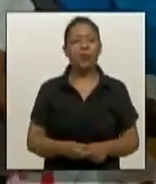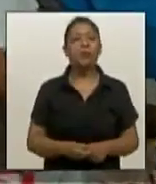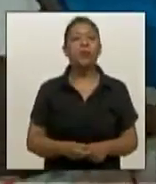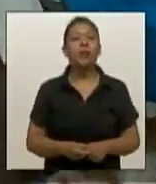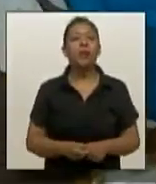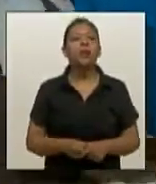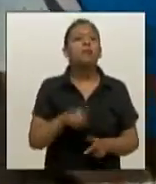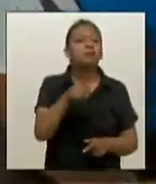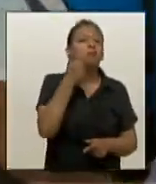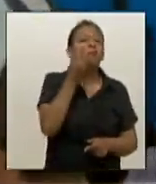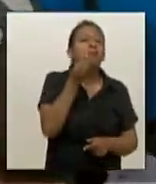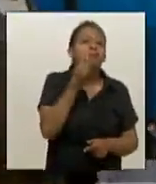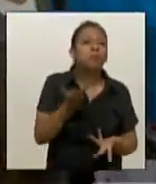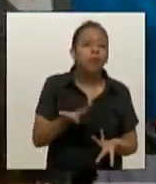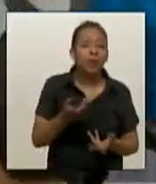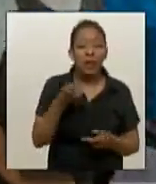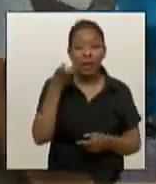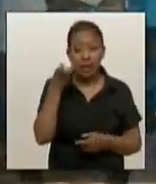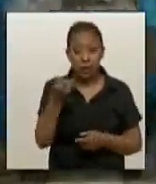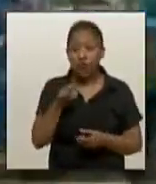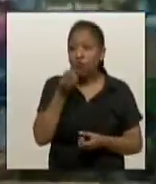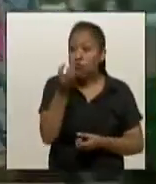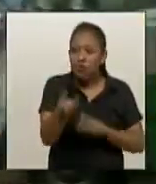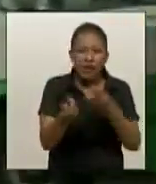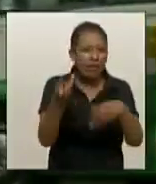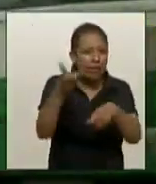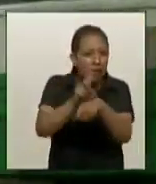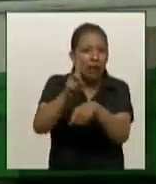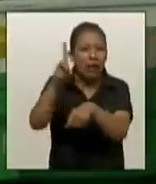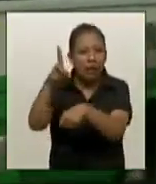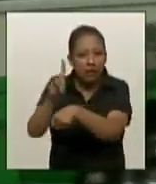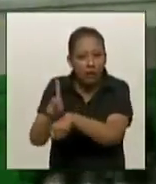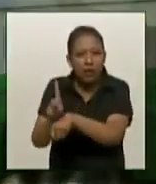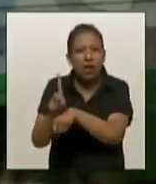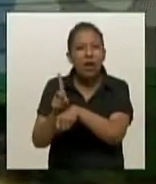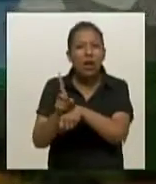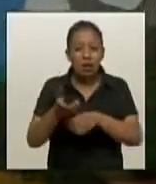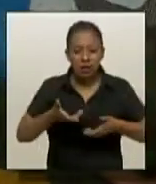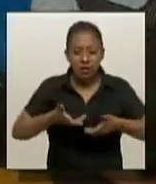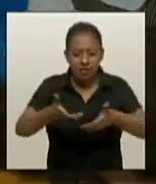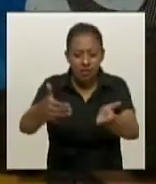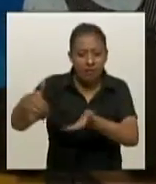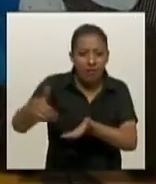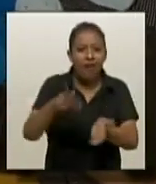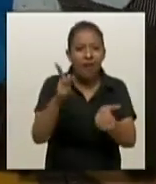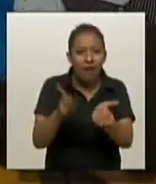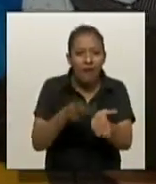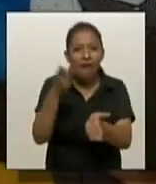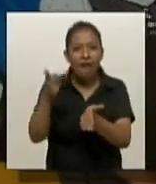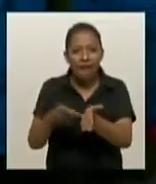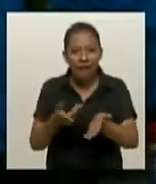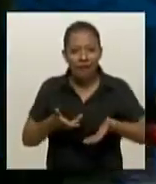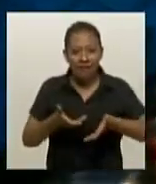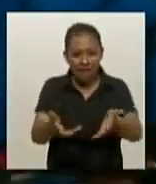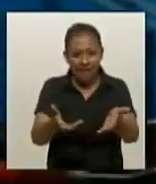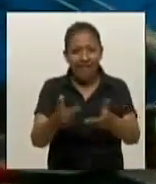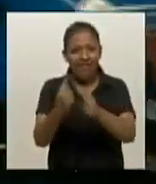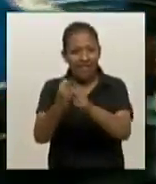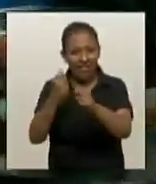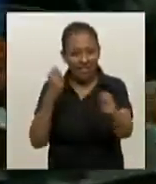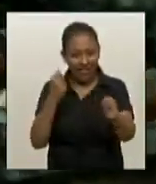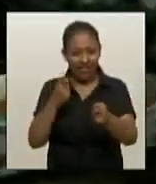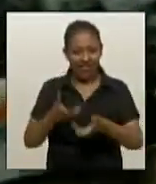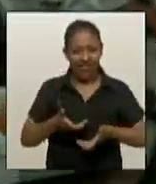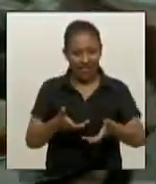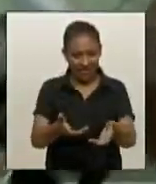comer? Eso de ofrecer a quienes día con día cruzan una y otra vez las rutas de la selva del asfalto